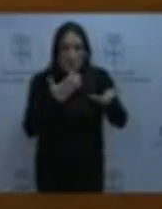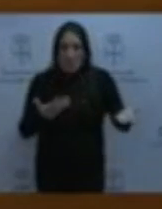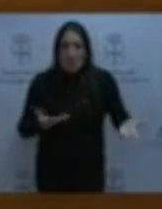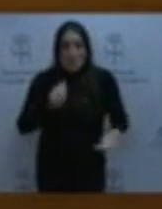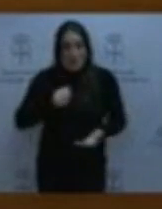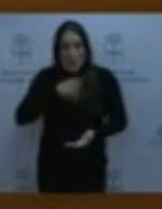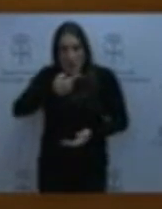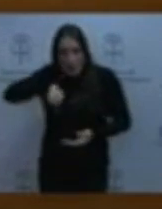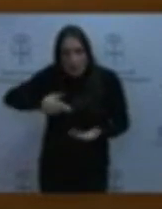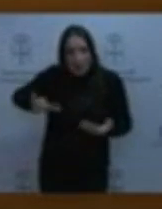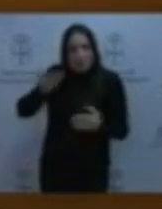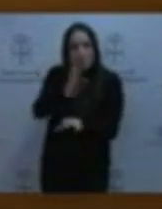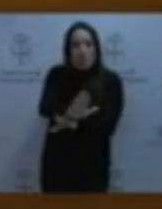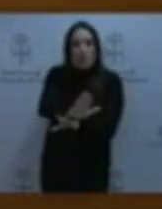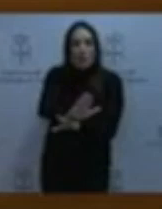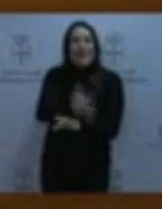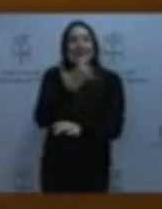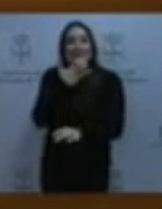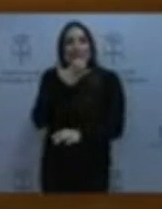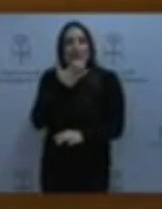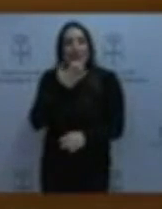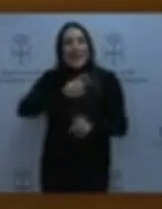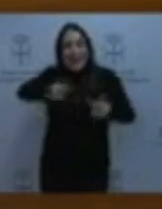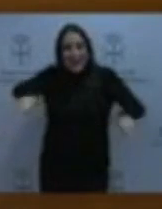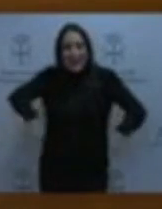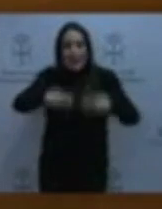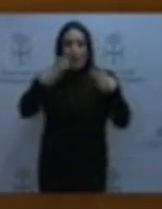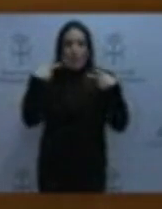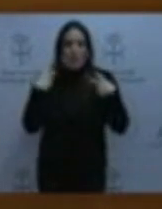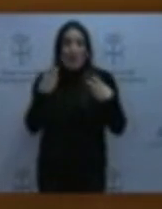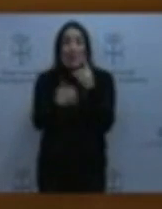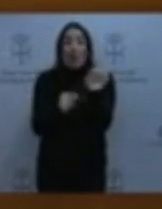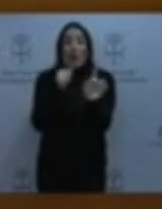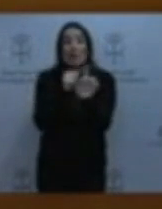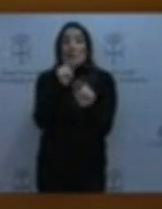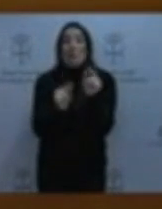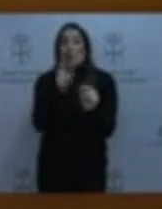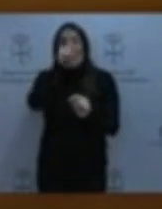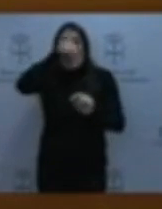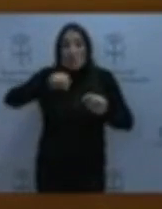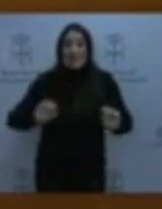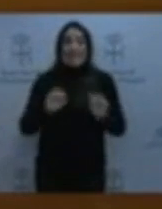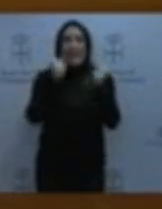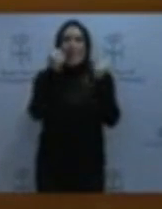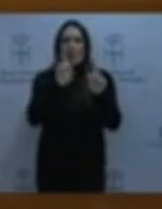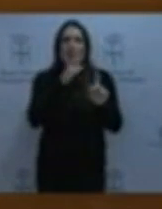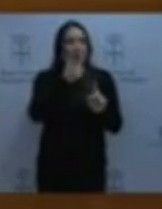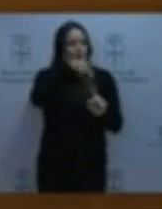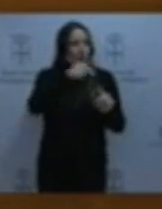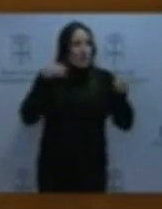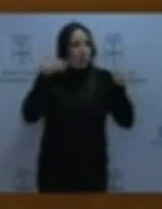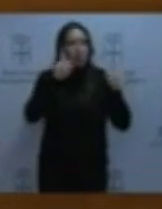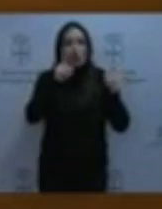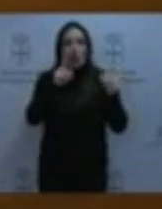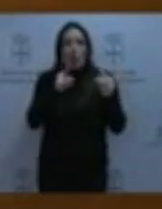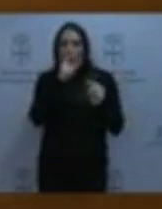sobre la mesa, abordamos una reforma fiscal, pero no una reforma fiscal para salvar los presupuestos de este año, porque ustedes están acostumbrados a pensar año a año. Y